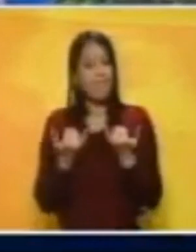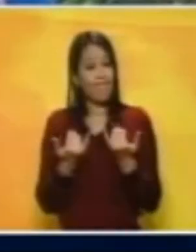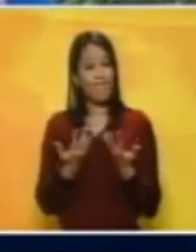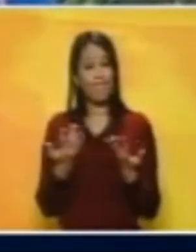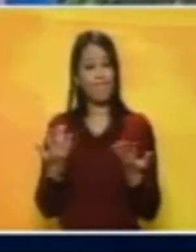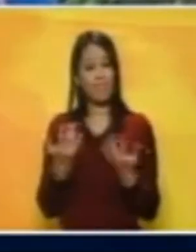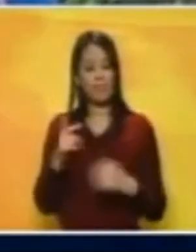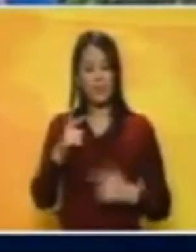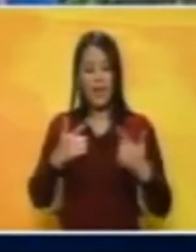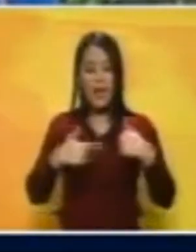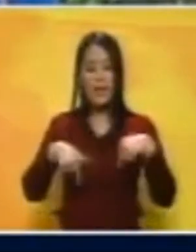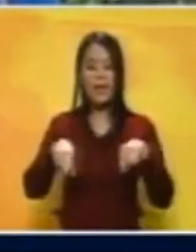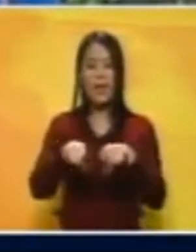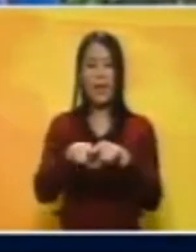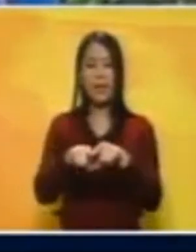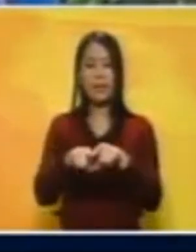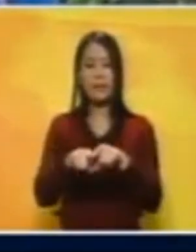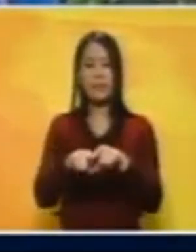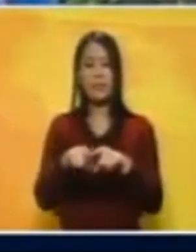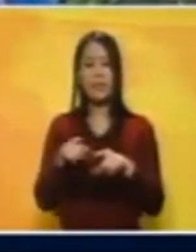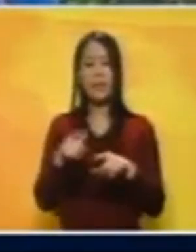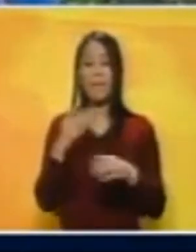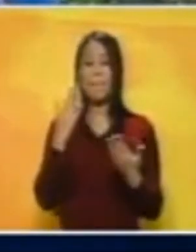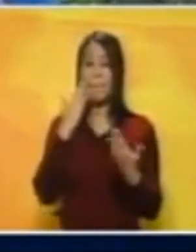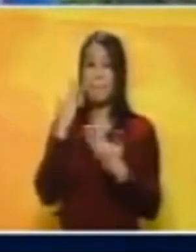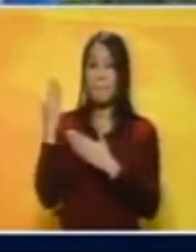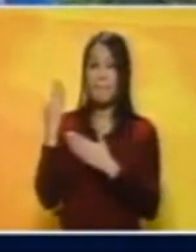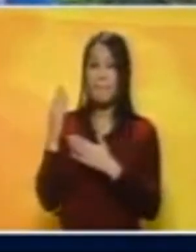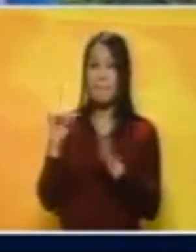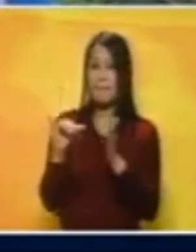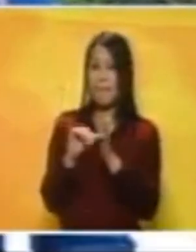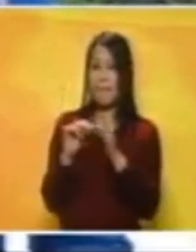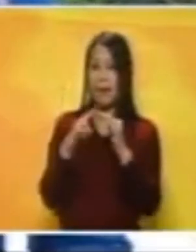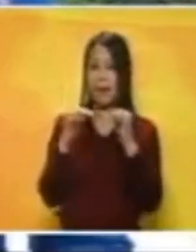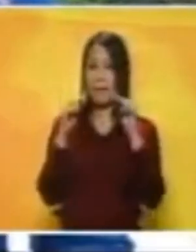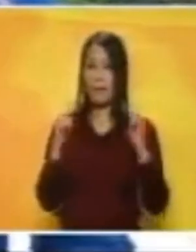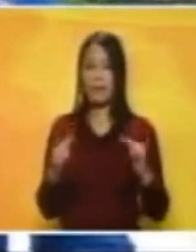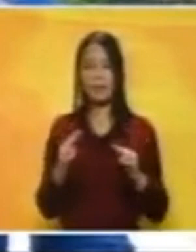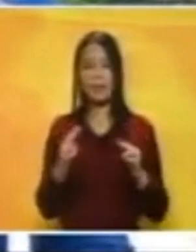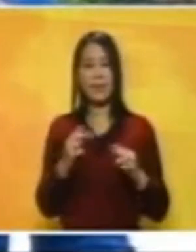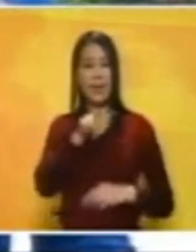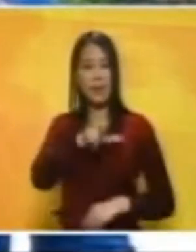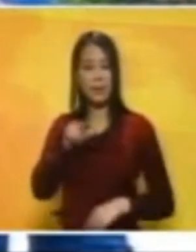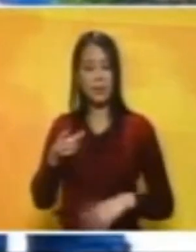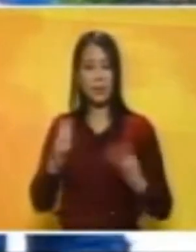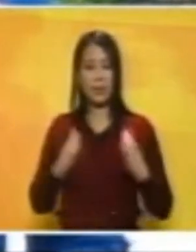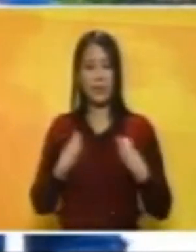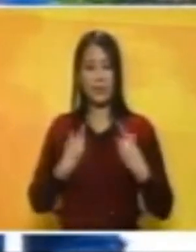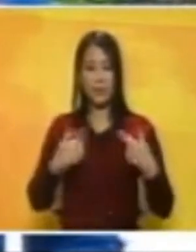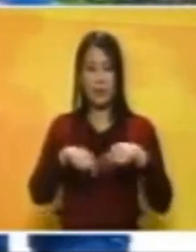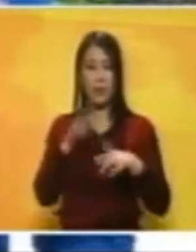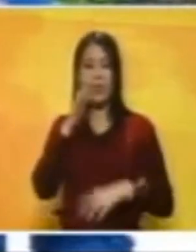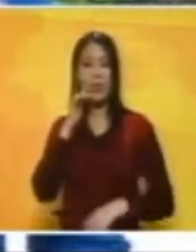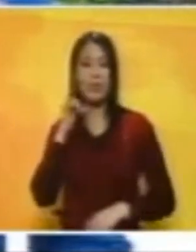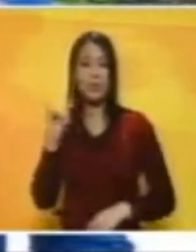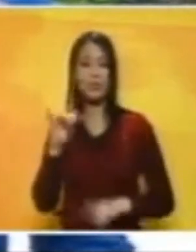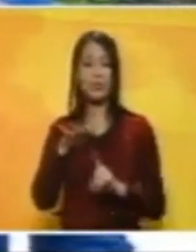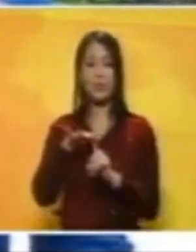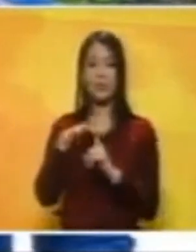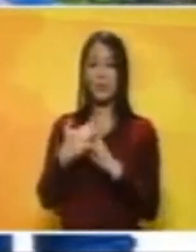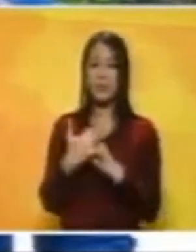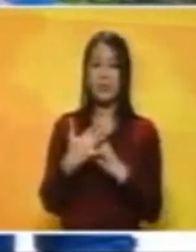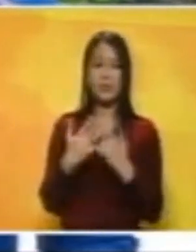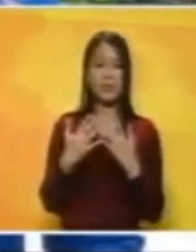nos encontramos en el sector altos de palambra donde los vecinos de la zona denuncian una situación de